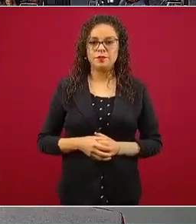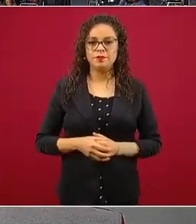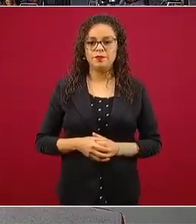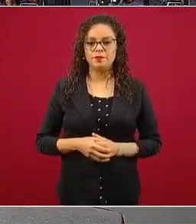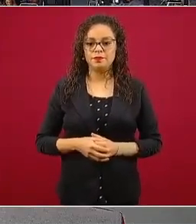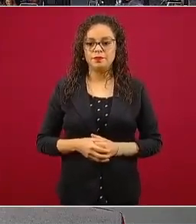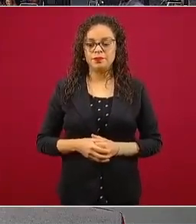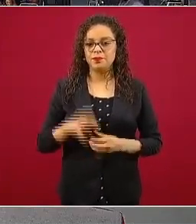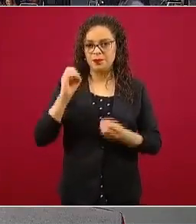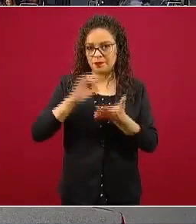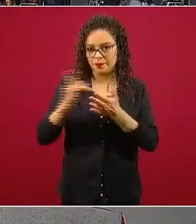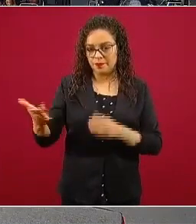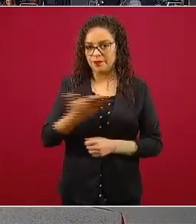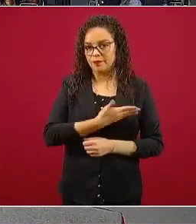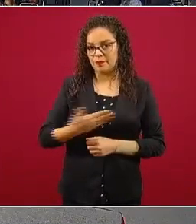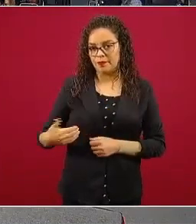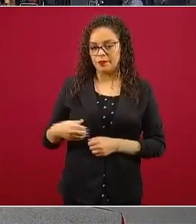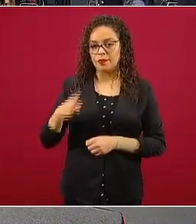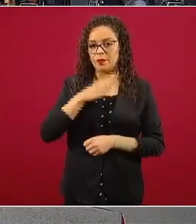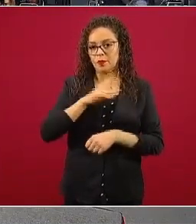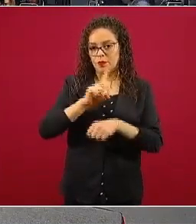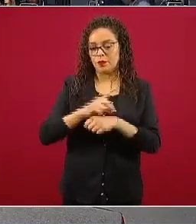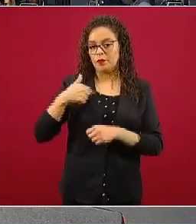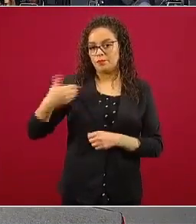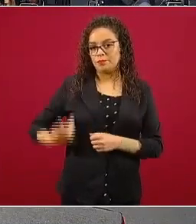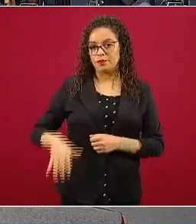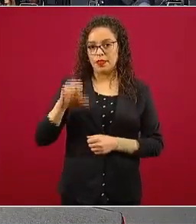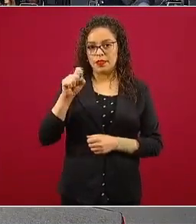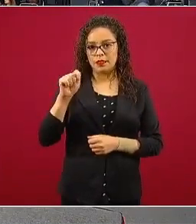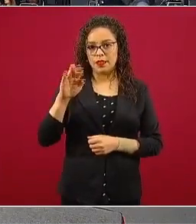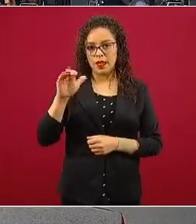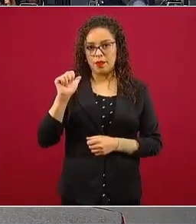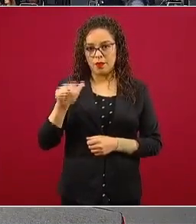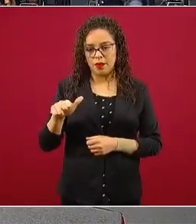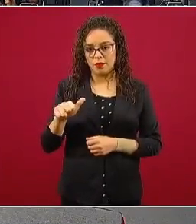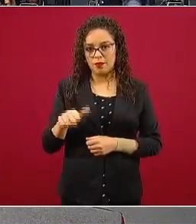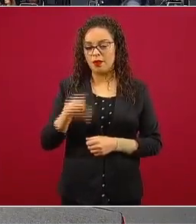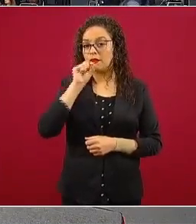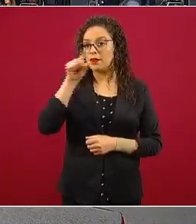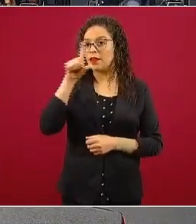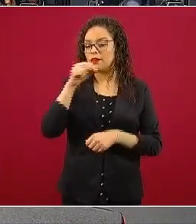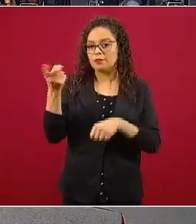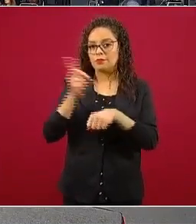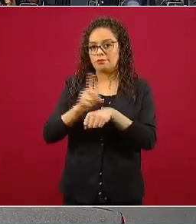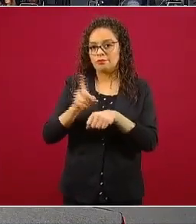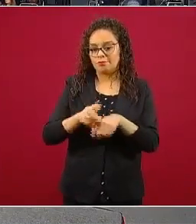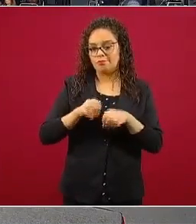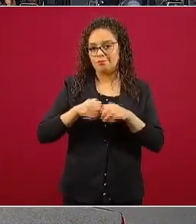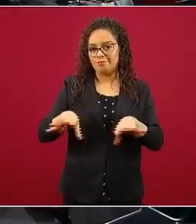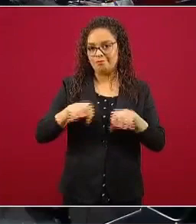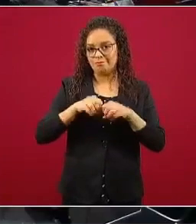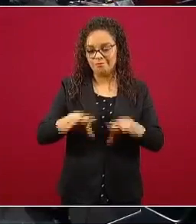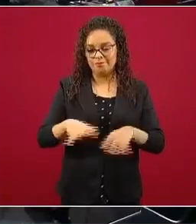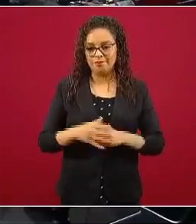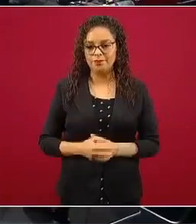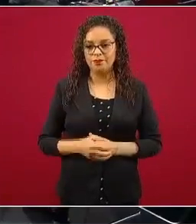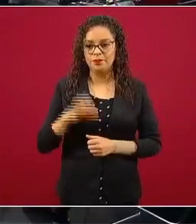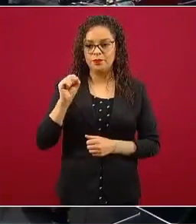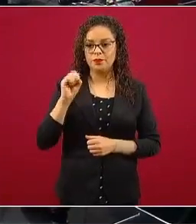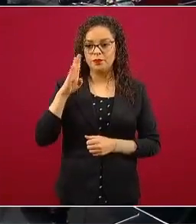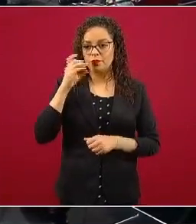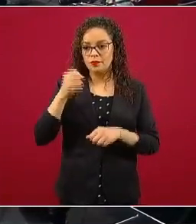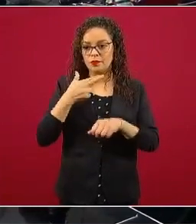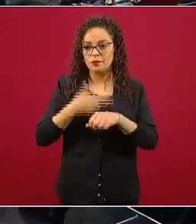Gracias, presidente. Buenos días. Esteban Durán, Grupo México Publica Diario y Jalisco Publica Diario. El subsecretario de Educación, Marcos